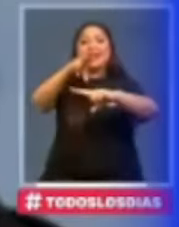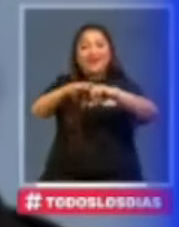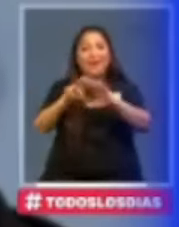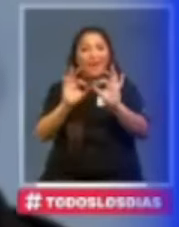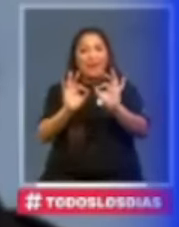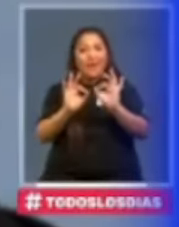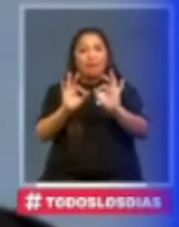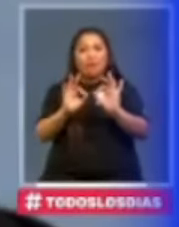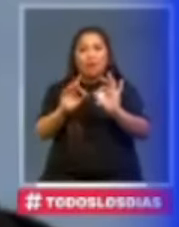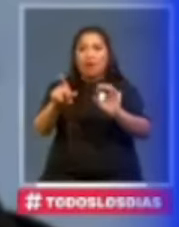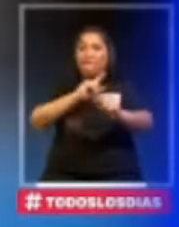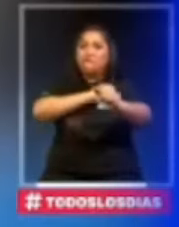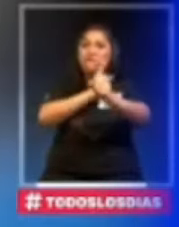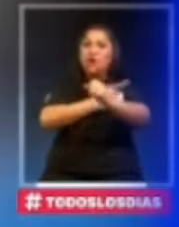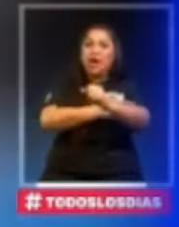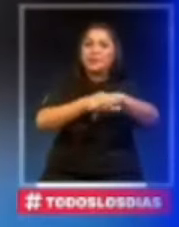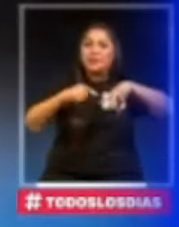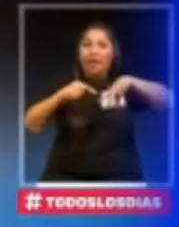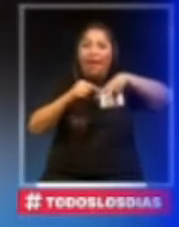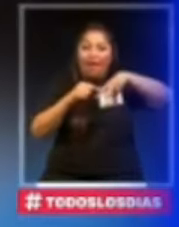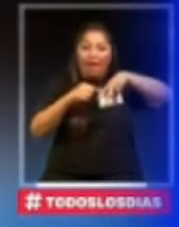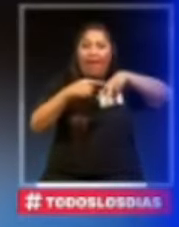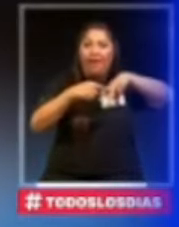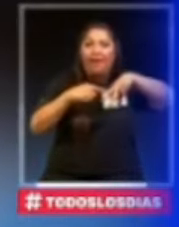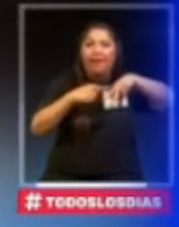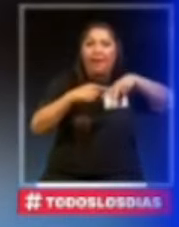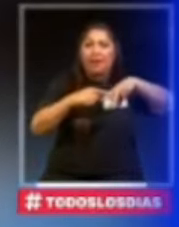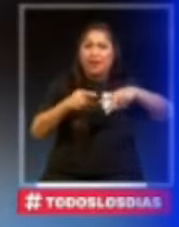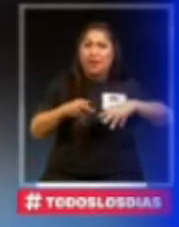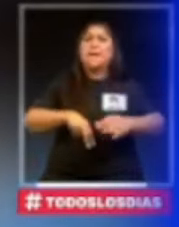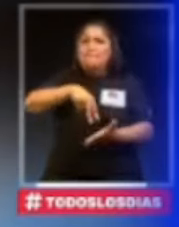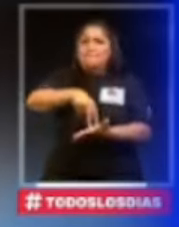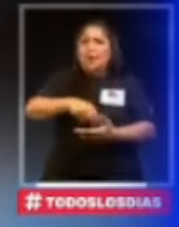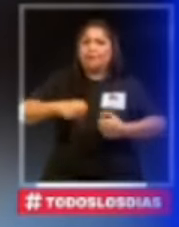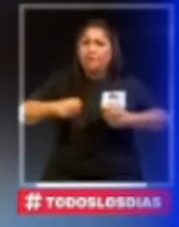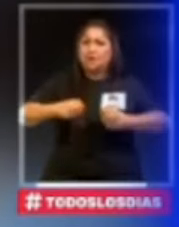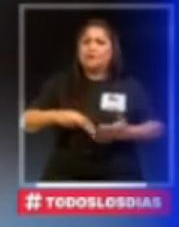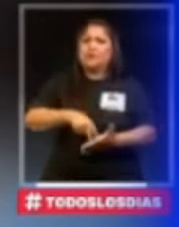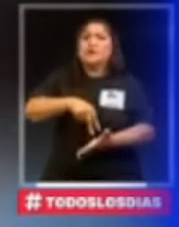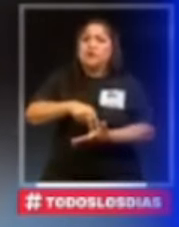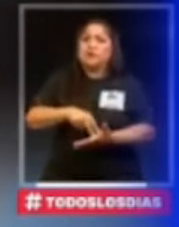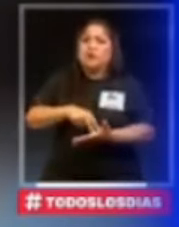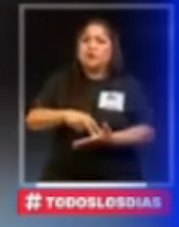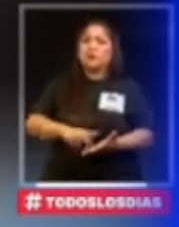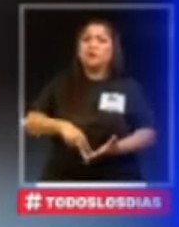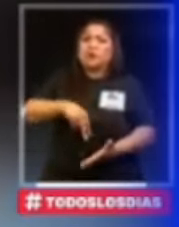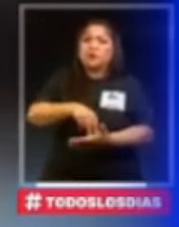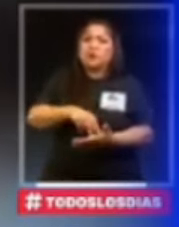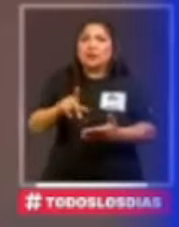Empezó a tener más fuerza en las rodillas. Párate con fuerza las piernas. Eso es. Eso ya. No, pero no hagas eso para el